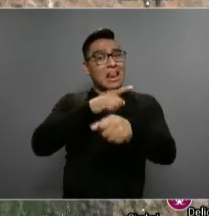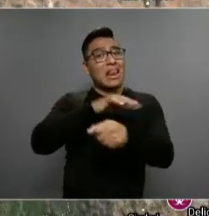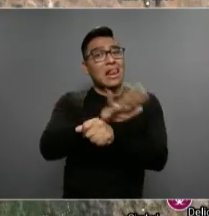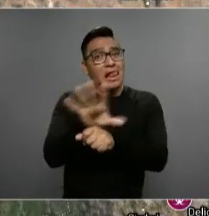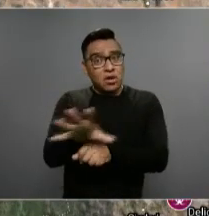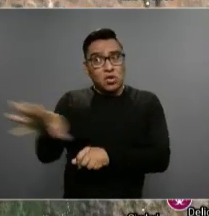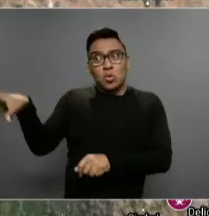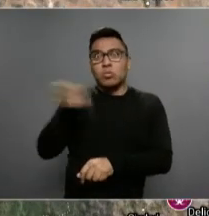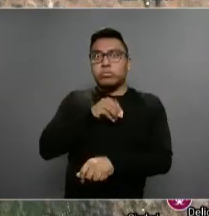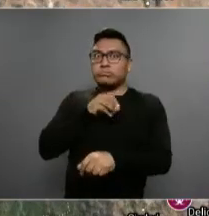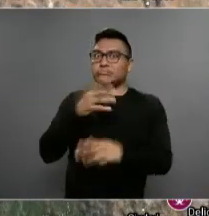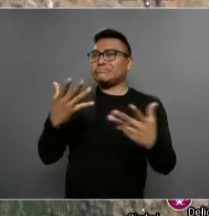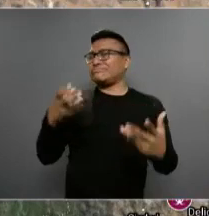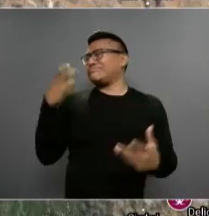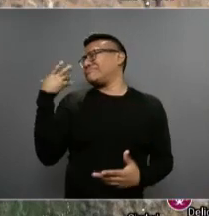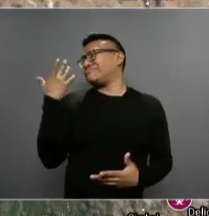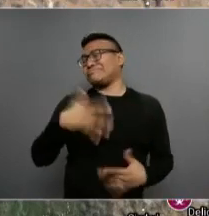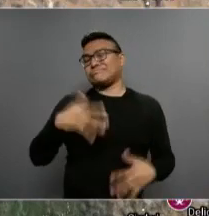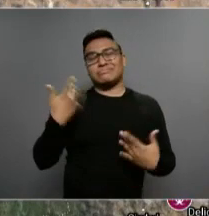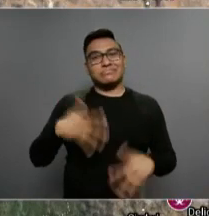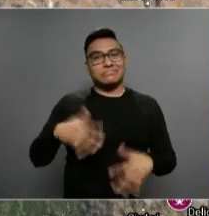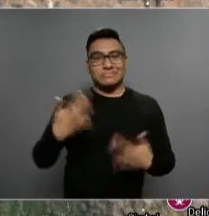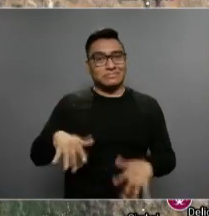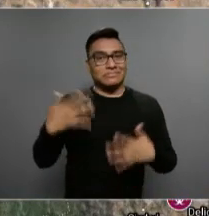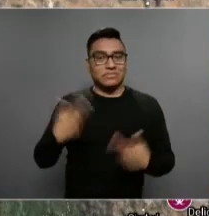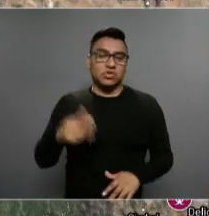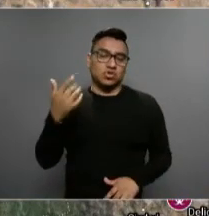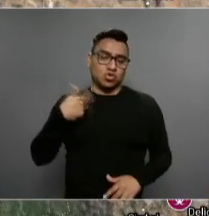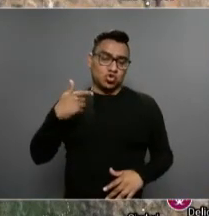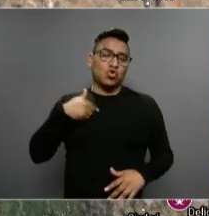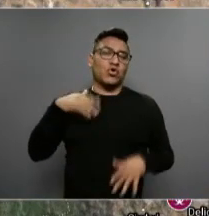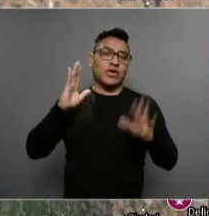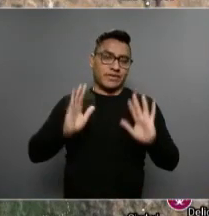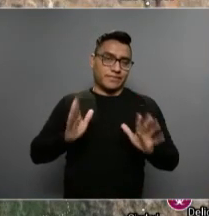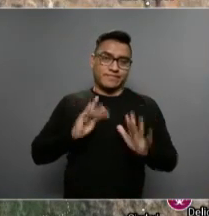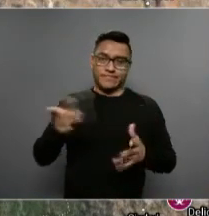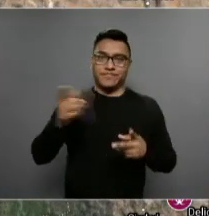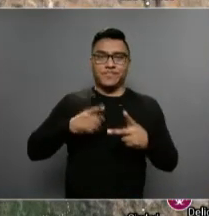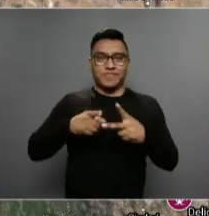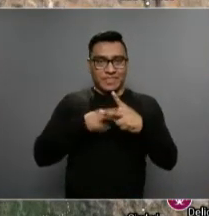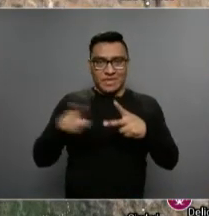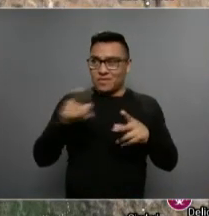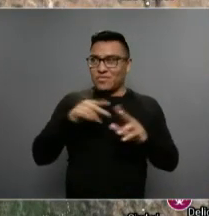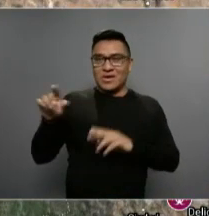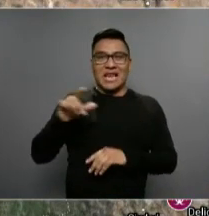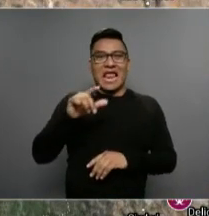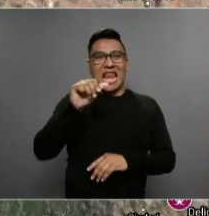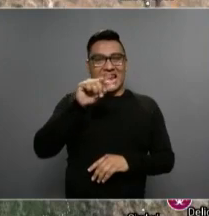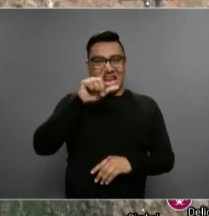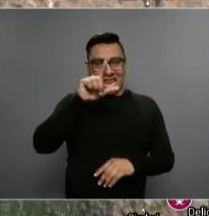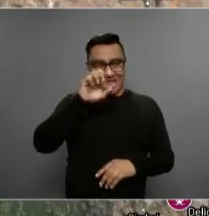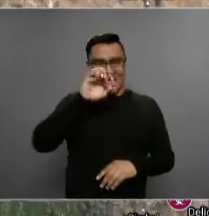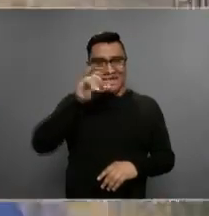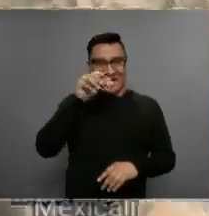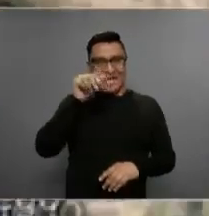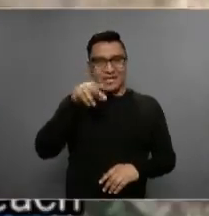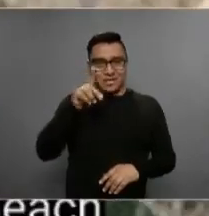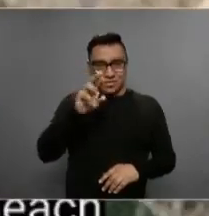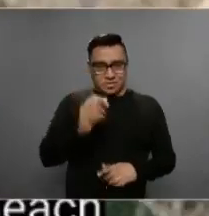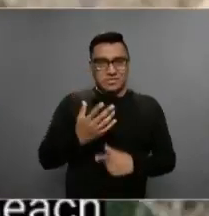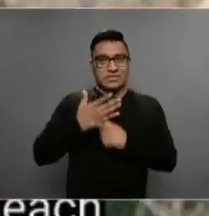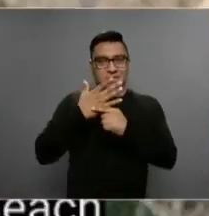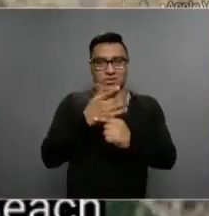una cosa brutal. Yo ya ingresé con las instrucciones que dio Alejandro Páez Varela, llevando tráfico